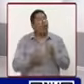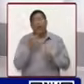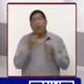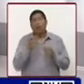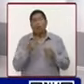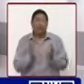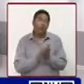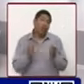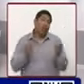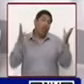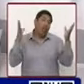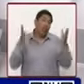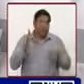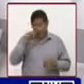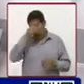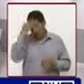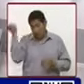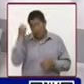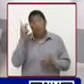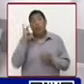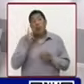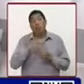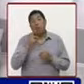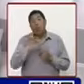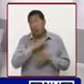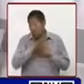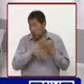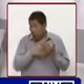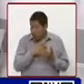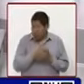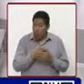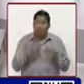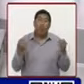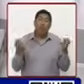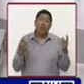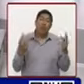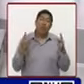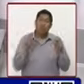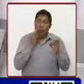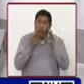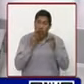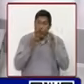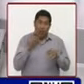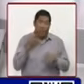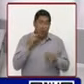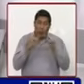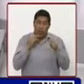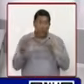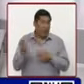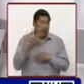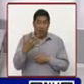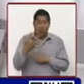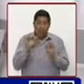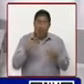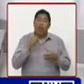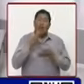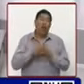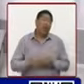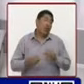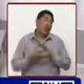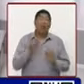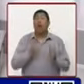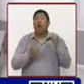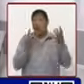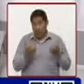opinión, así que no se olvide que puede participar en todas las redes sociales, TikTok, Instagram y Facebook, en Noticias Bolivisión, para contarnos